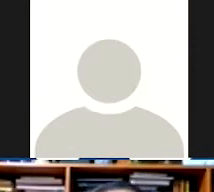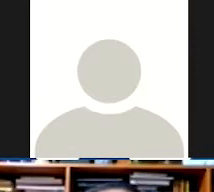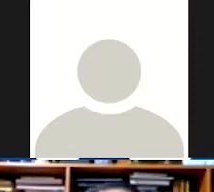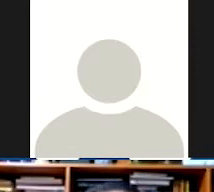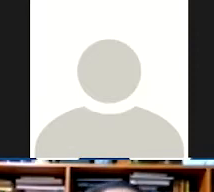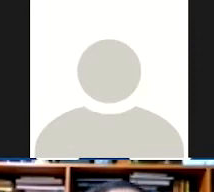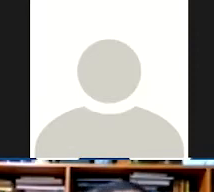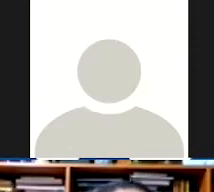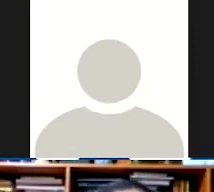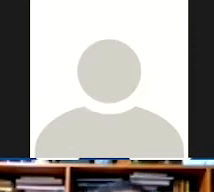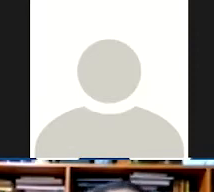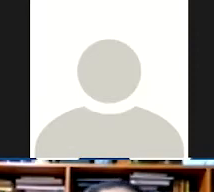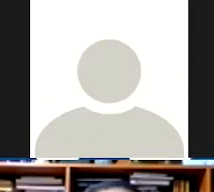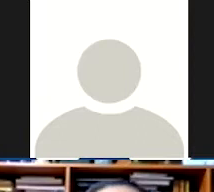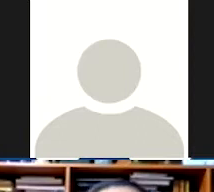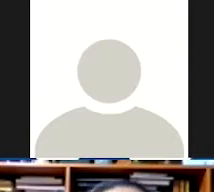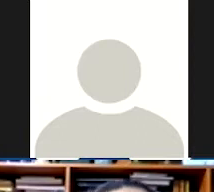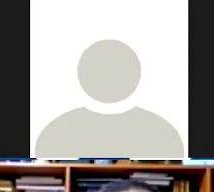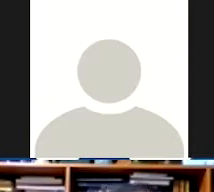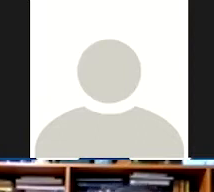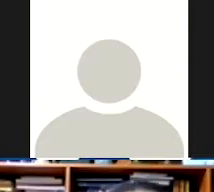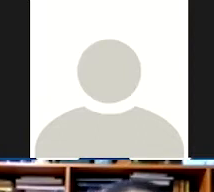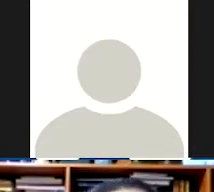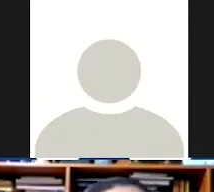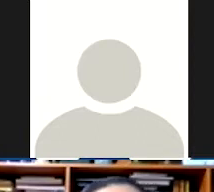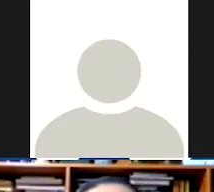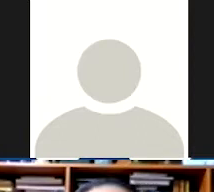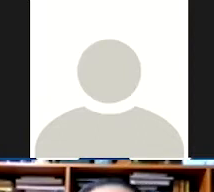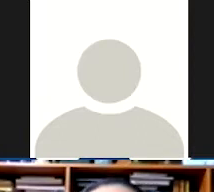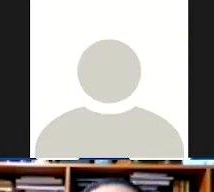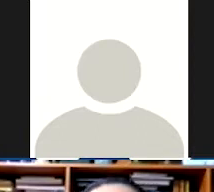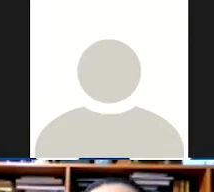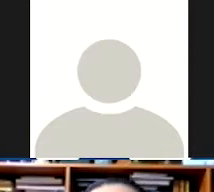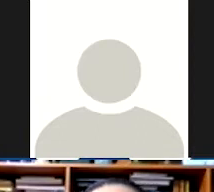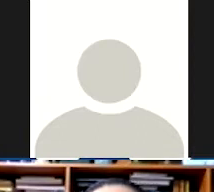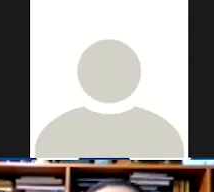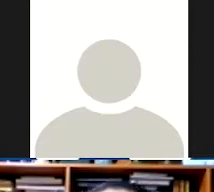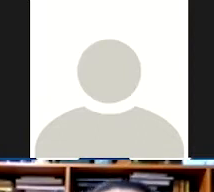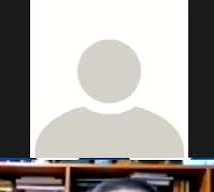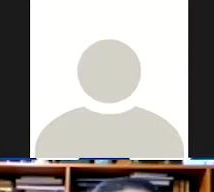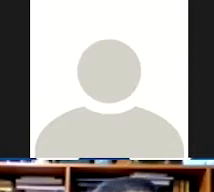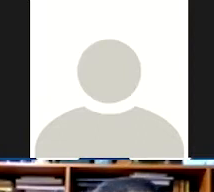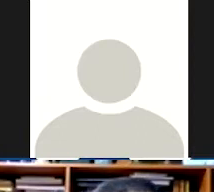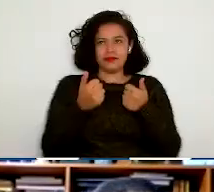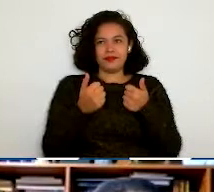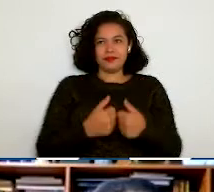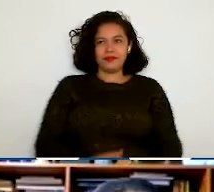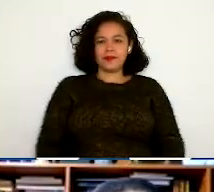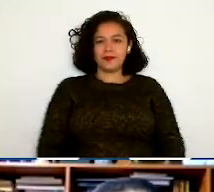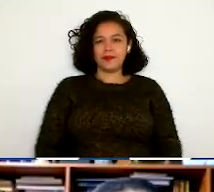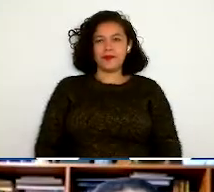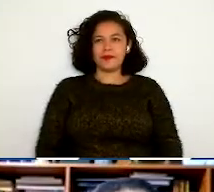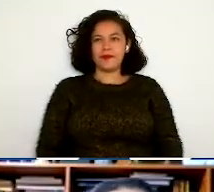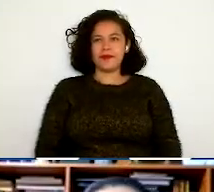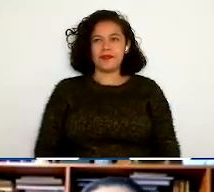vamos encontrando ciertas acciones que la misma población va generando que algo nos está diciendo, ¿no? Y